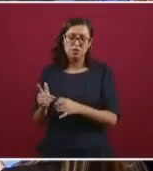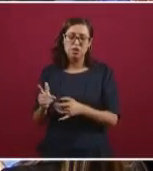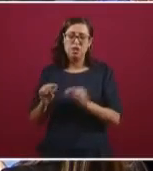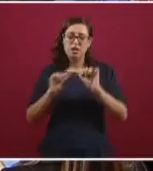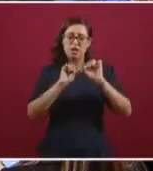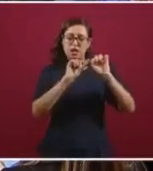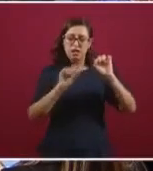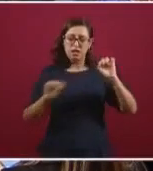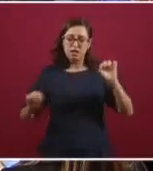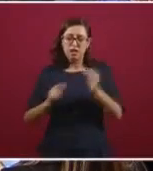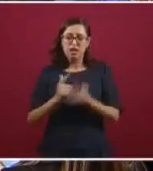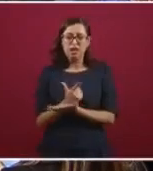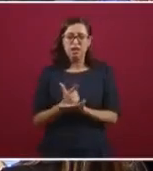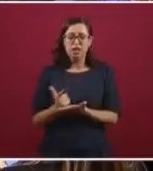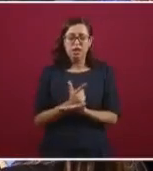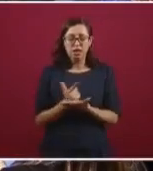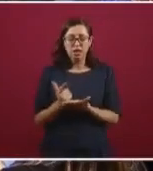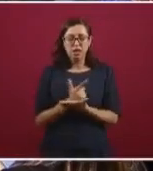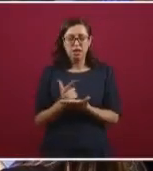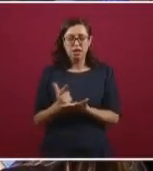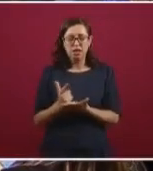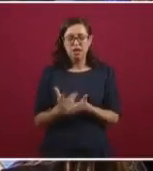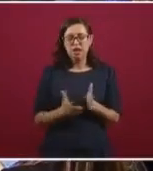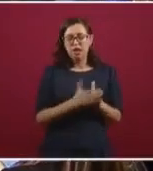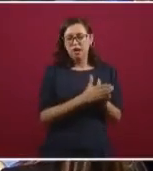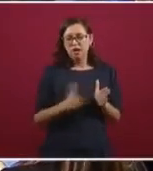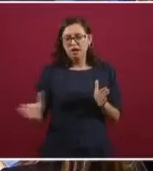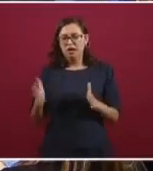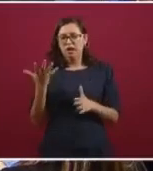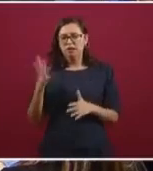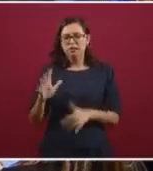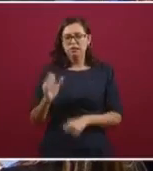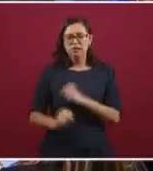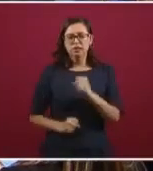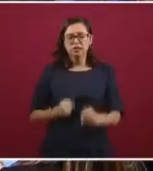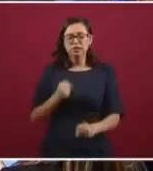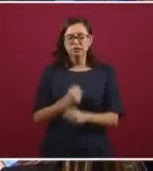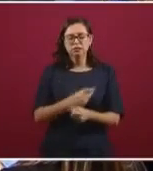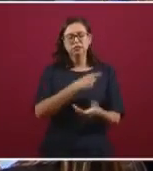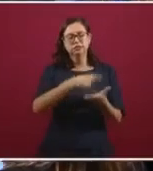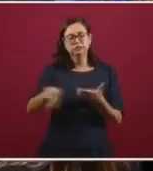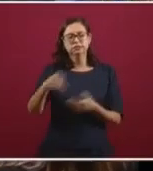Esta línea, bueno, en el periodo de los 10 años se han adquirido